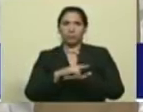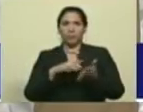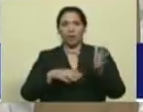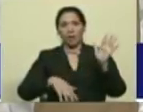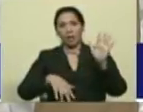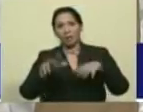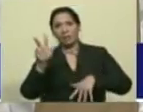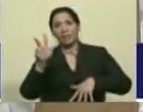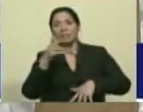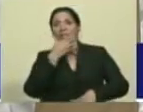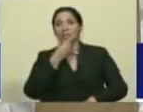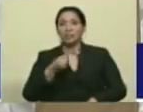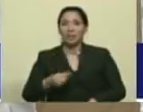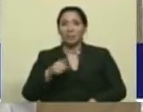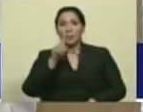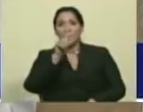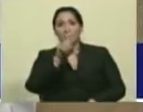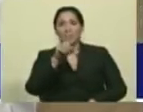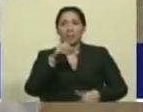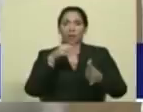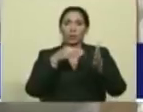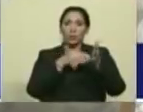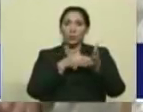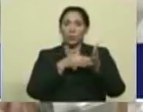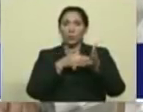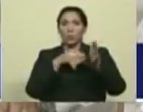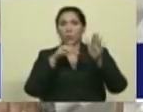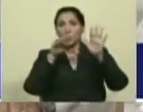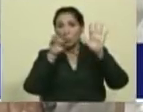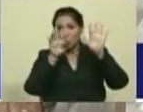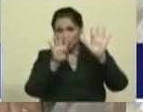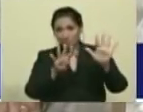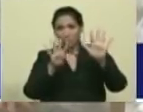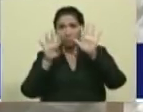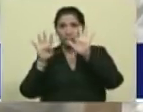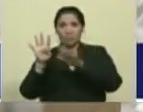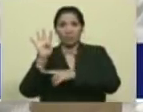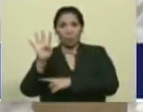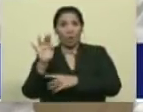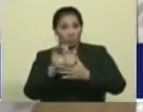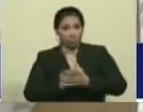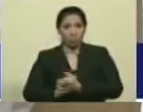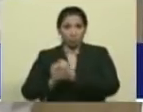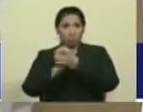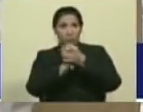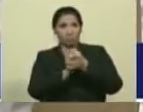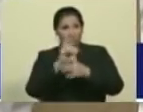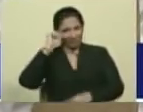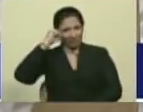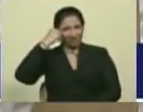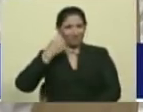13 de diciembre de 1994, compañeros, compañeras.